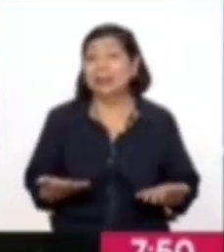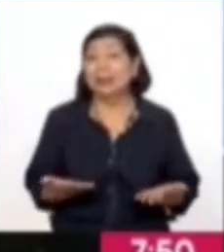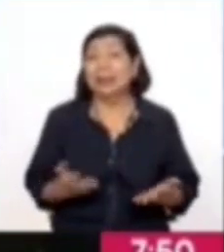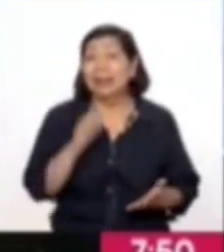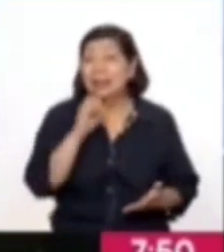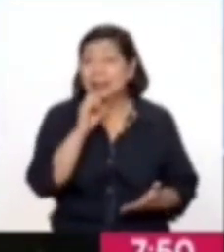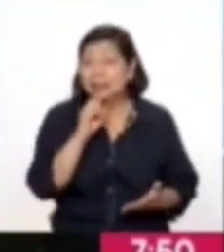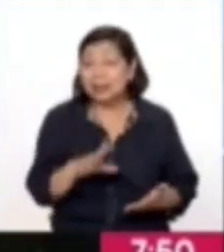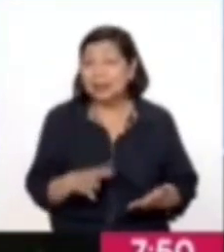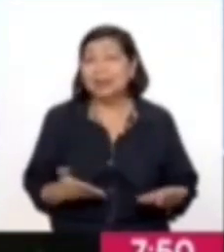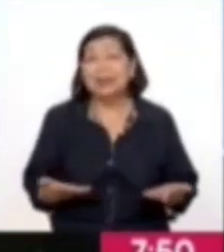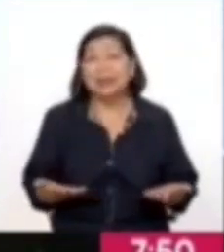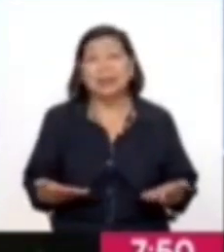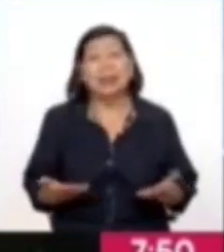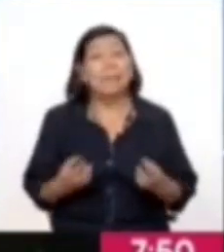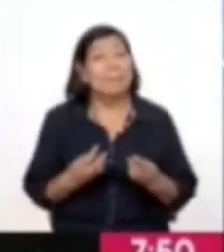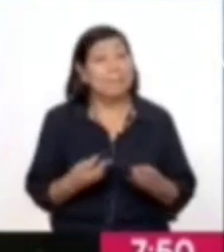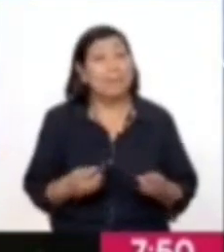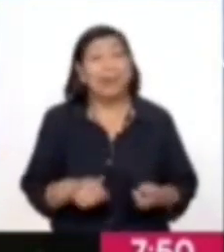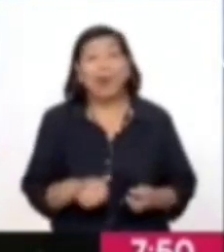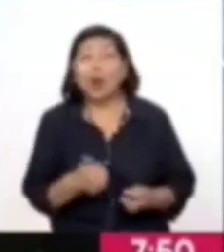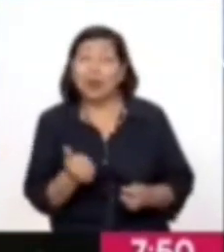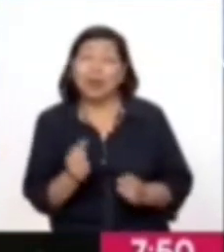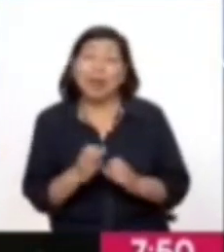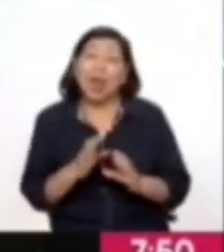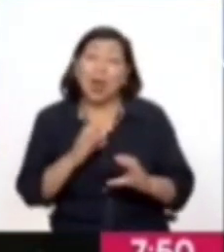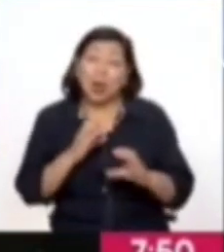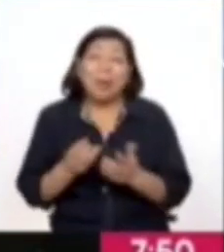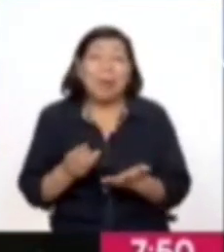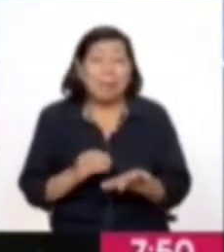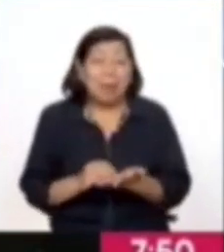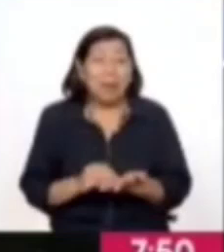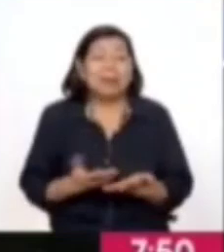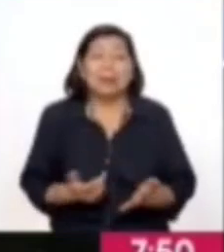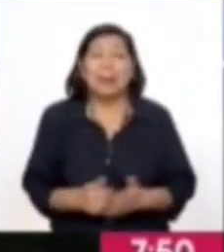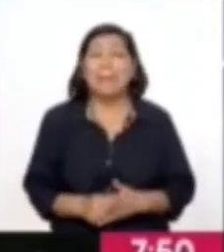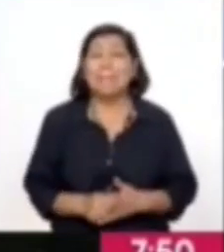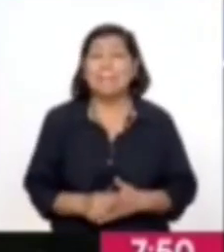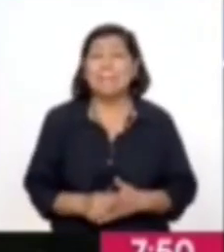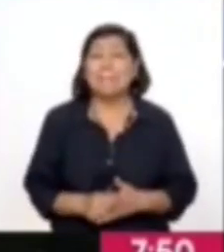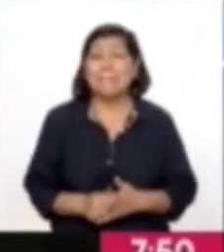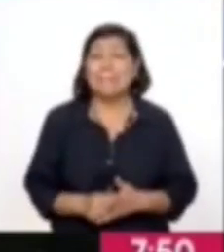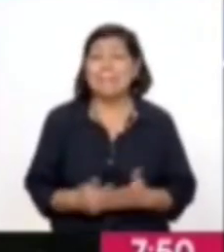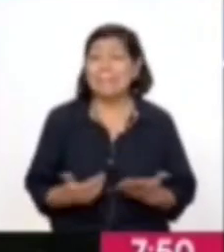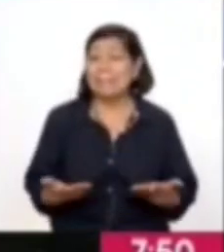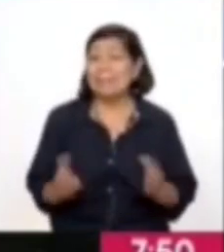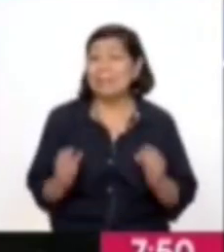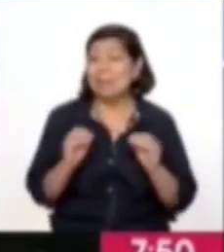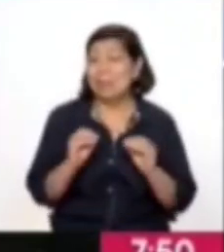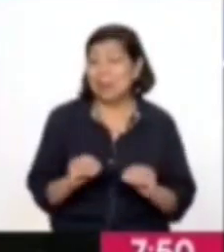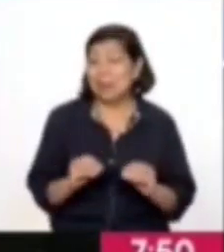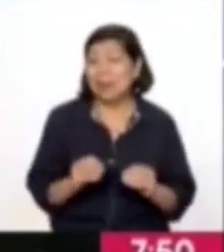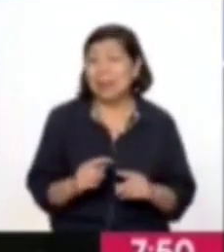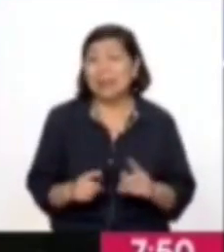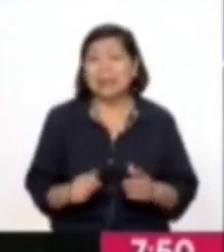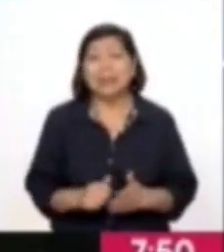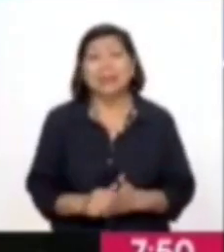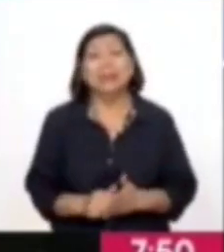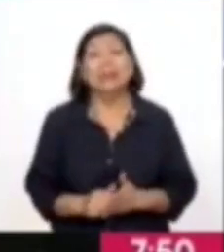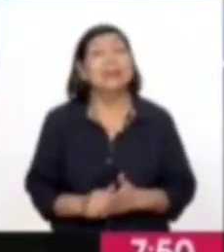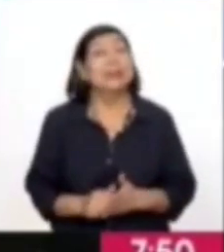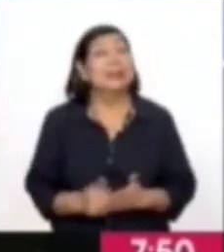recalco, resalto que es materia de otra conversación, sí es bueno poner barbas en remojo